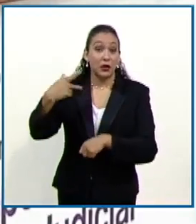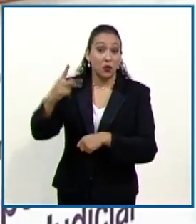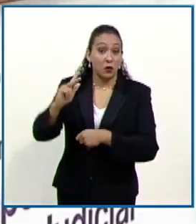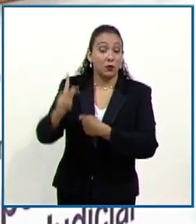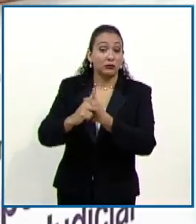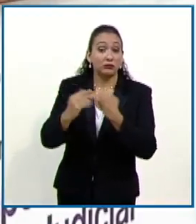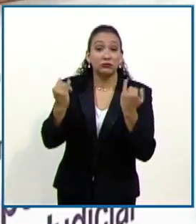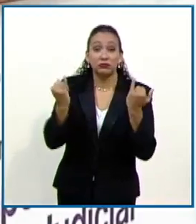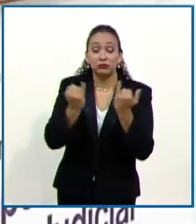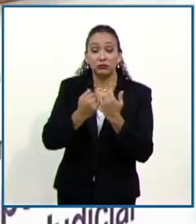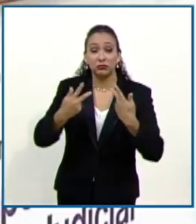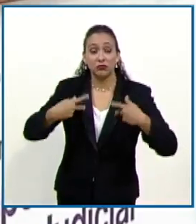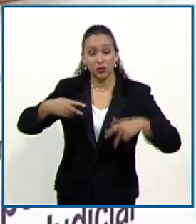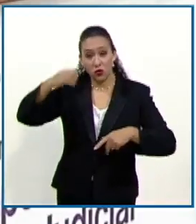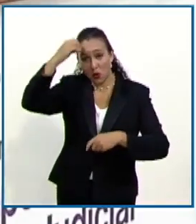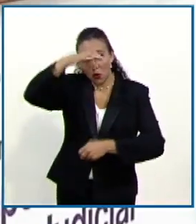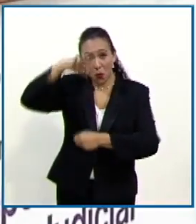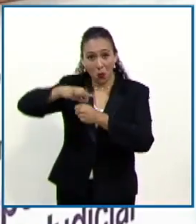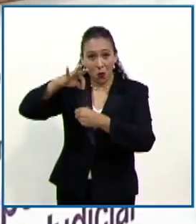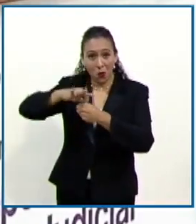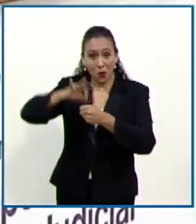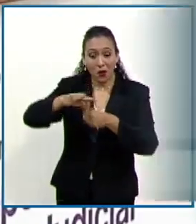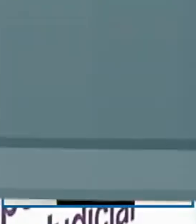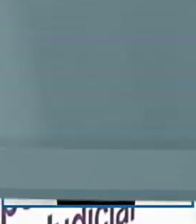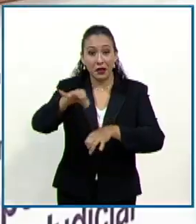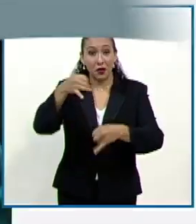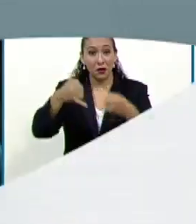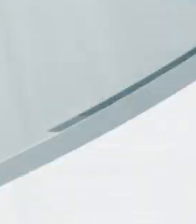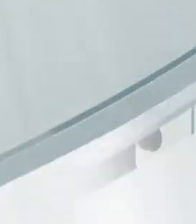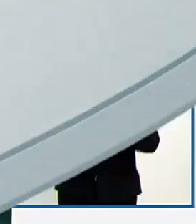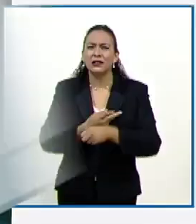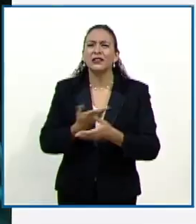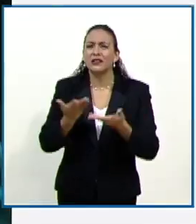se pretende instaurar en México.